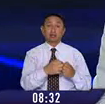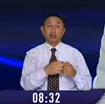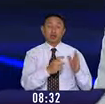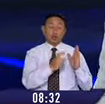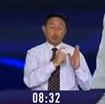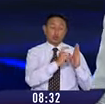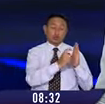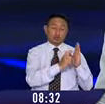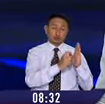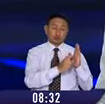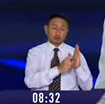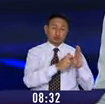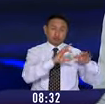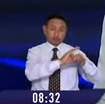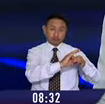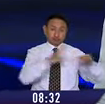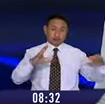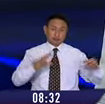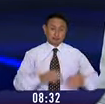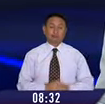soldadura para forzar las seguridades.